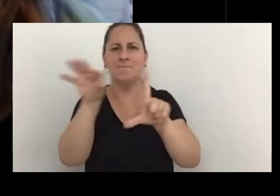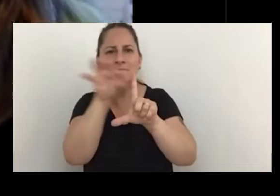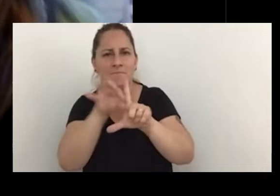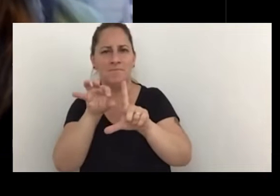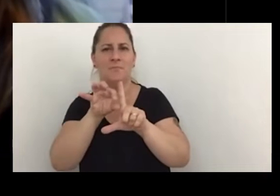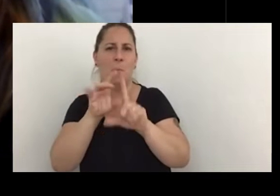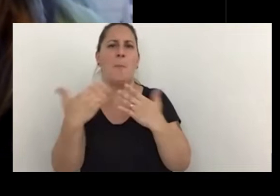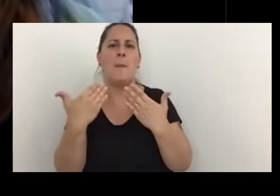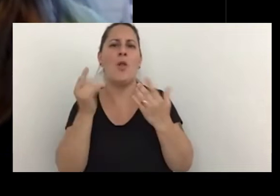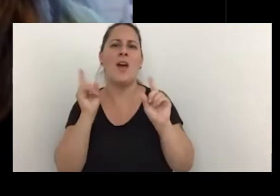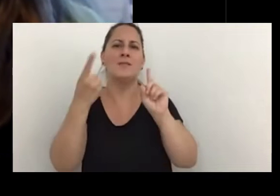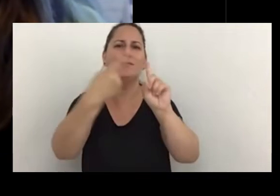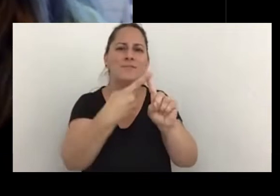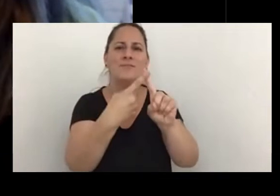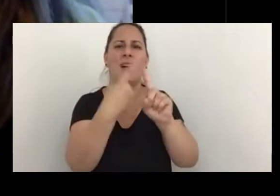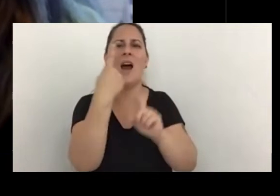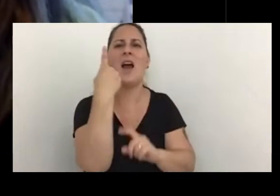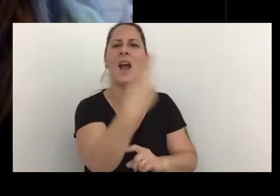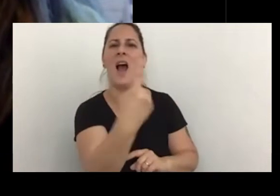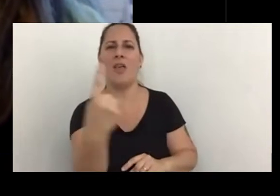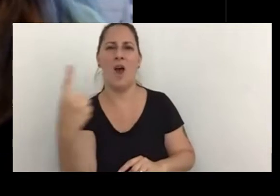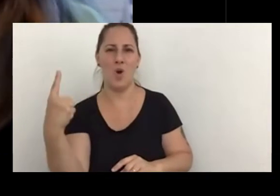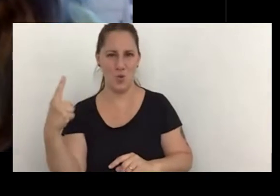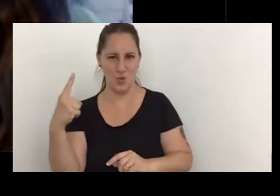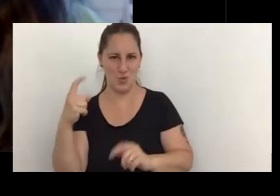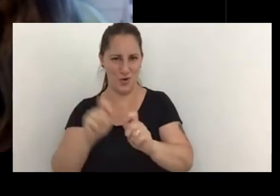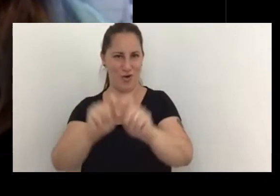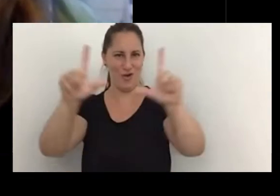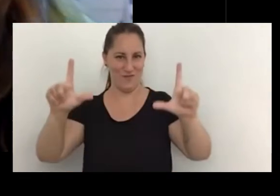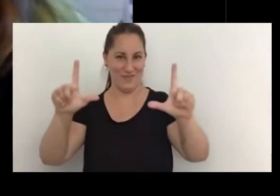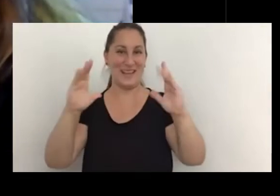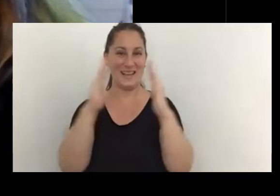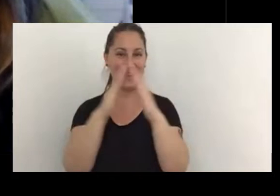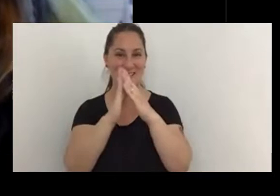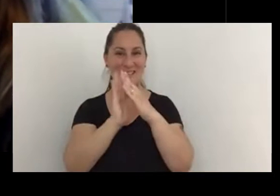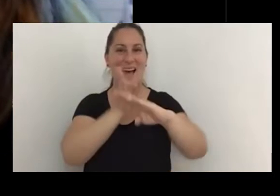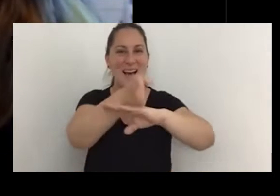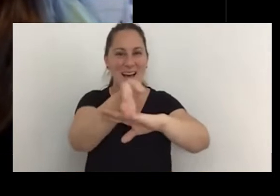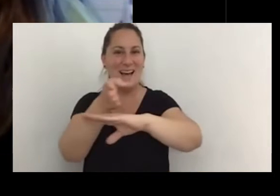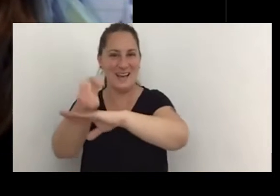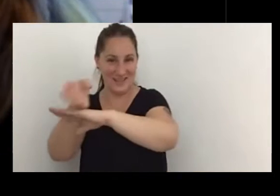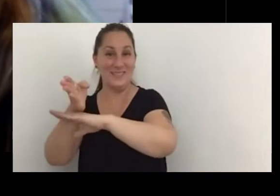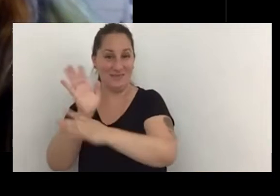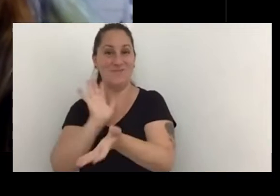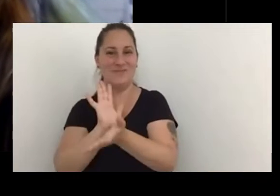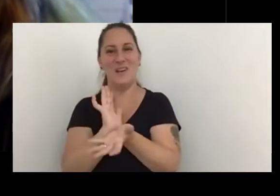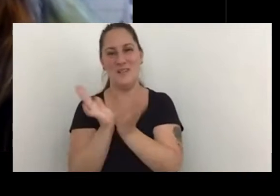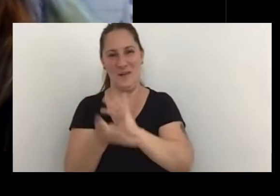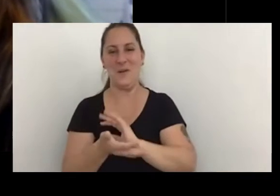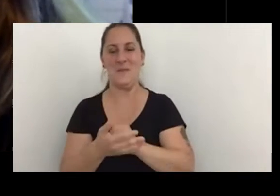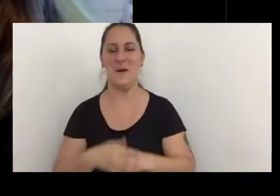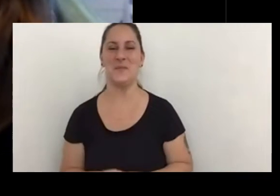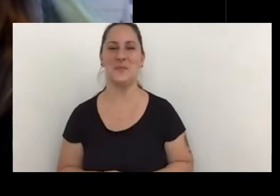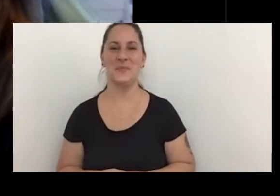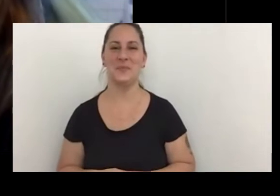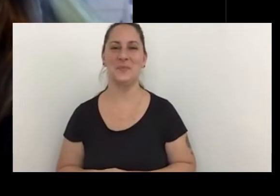alguna manera a cada una de ustedes, a cada uno en sus casas, acompañarlos a través de sus casas en estos Zoom, y